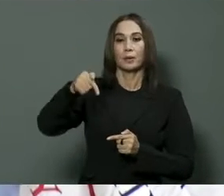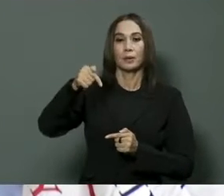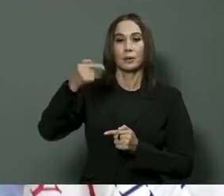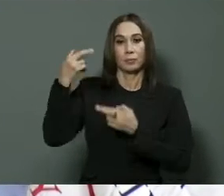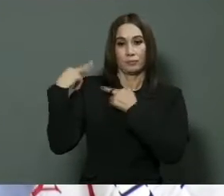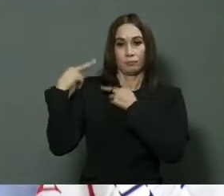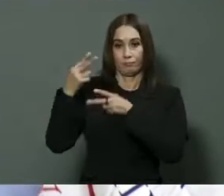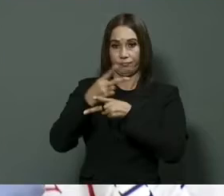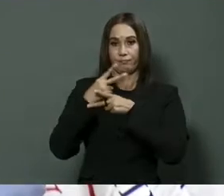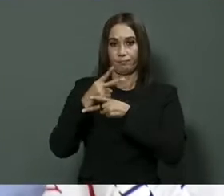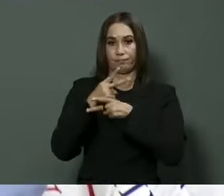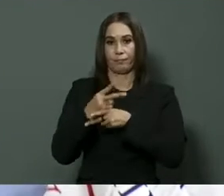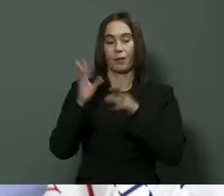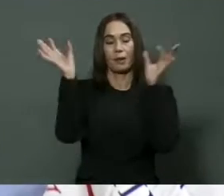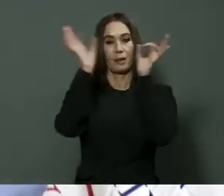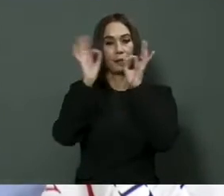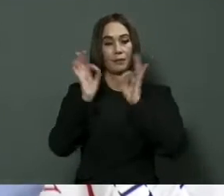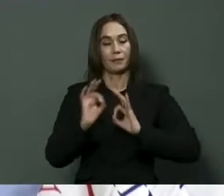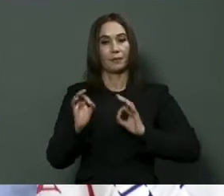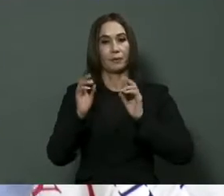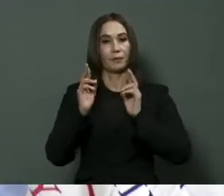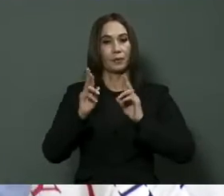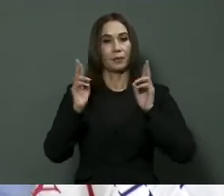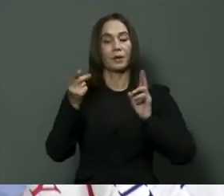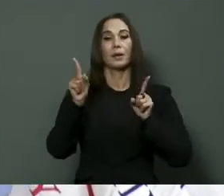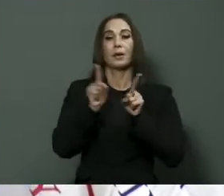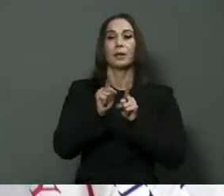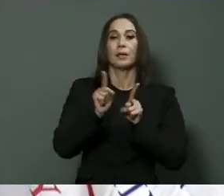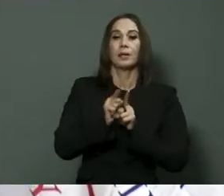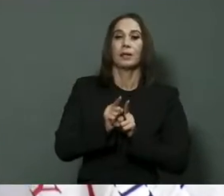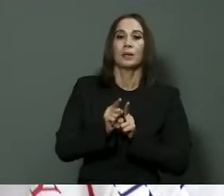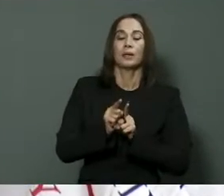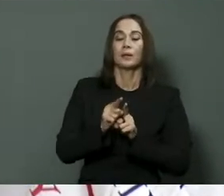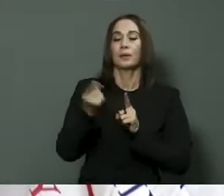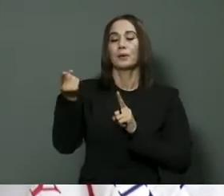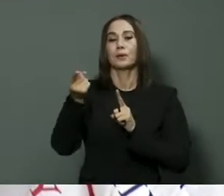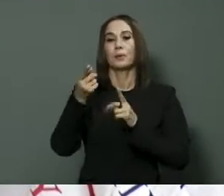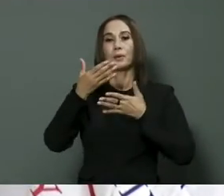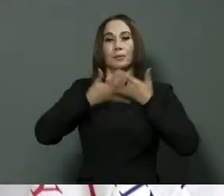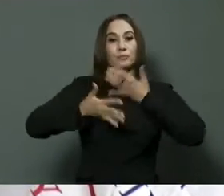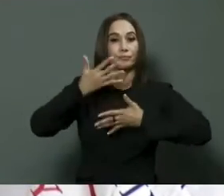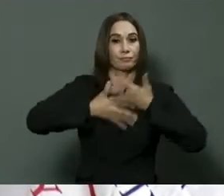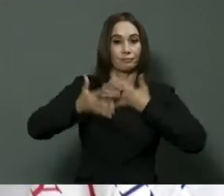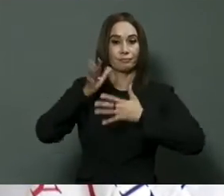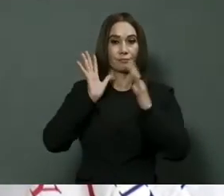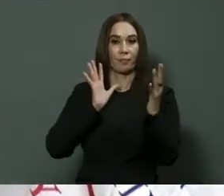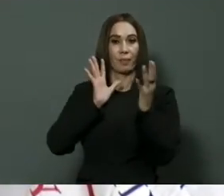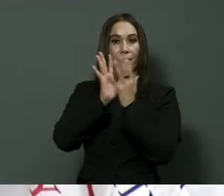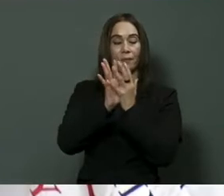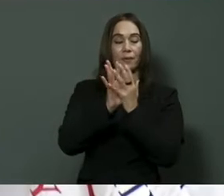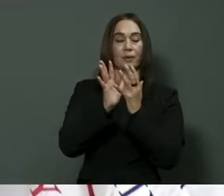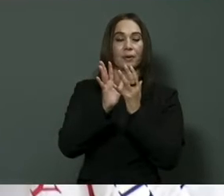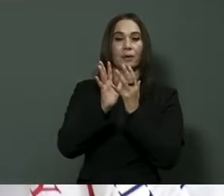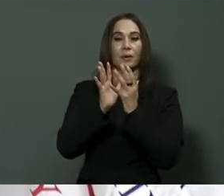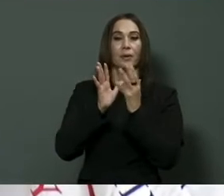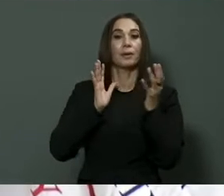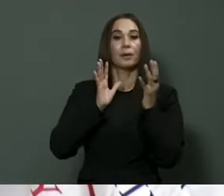seguridad, tanto de forma preventiva como en la relación